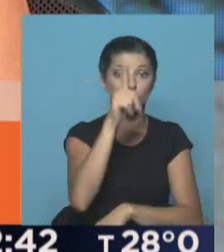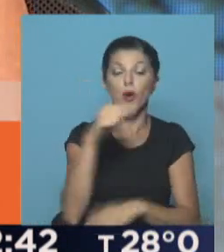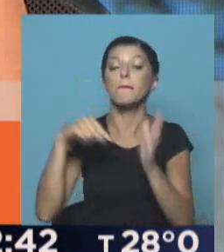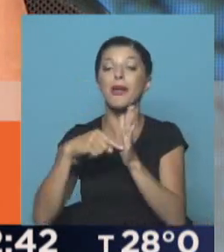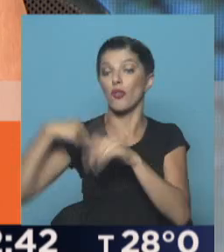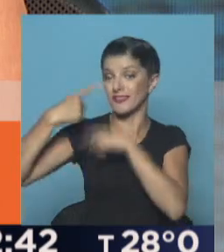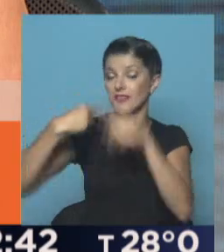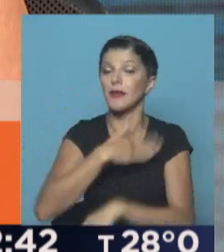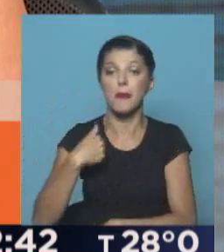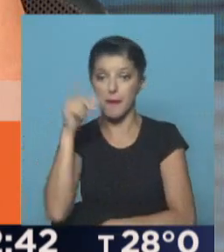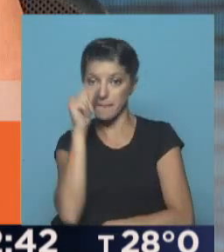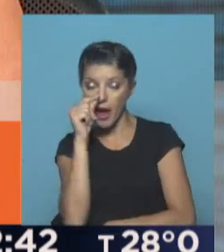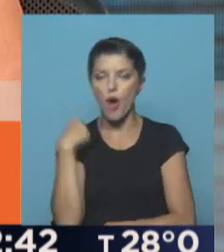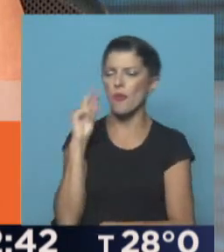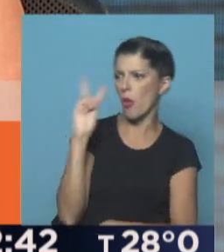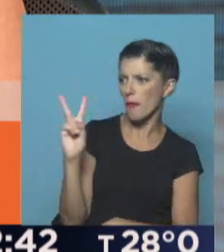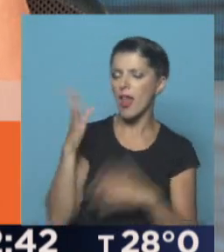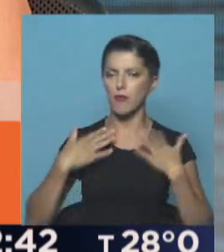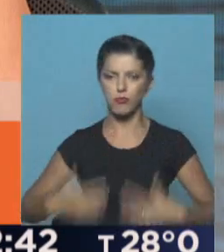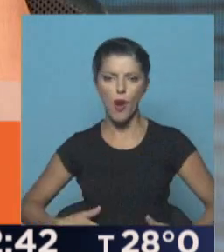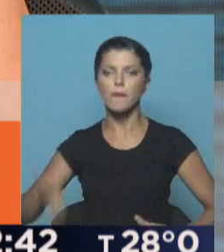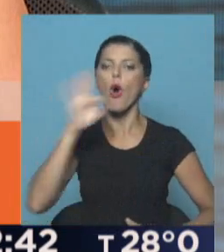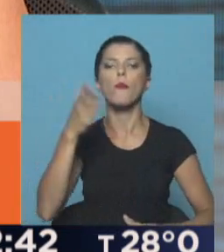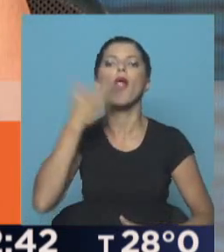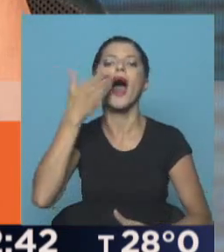solo por el aspecto físico o por hablar español,